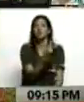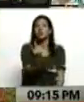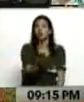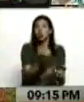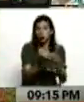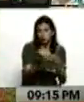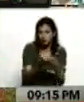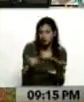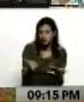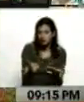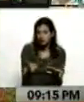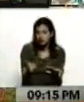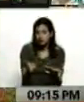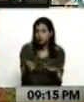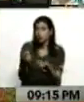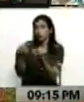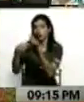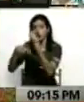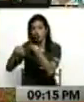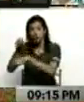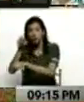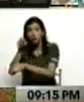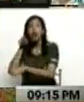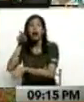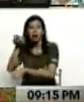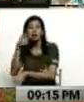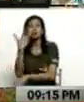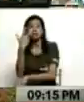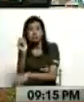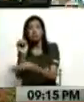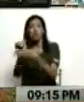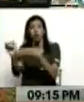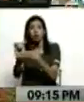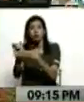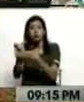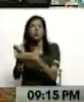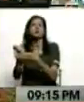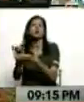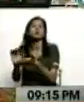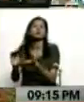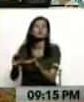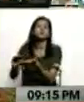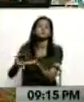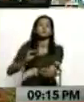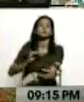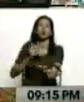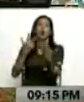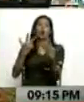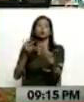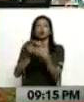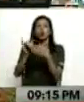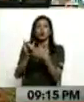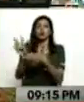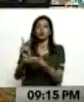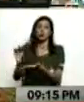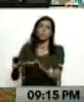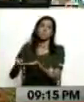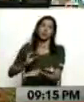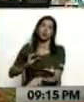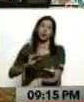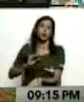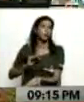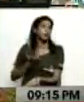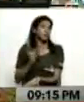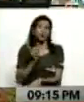22 O sea que si el petróleo está dicen que está en 30 en verdad está están entrando al país $ por